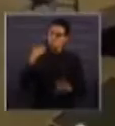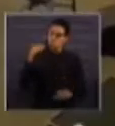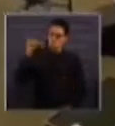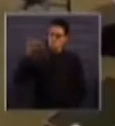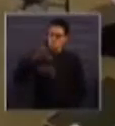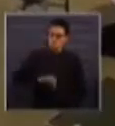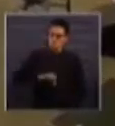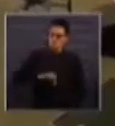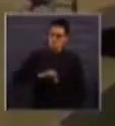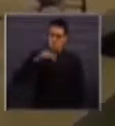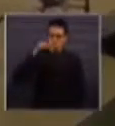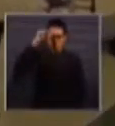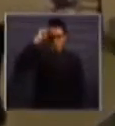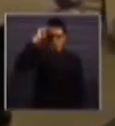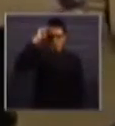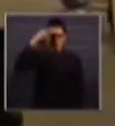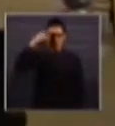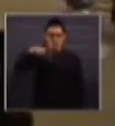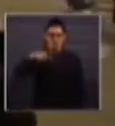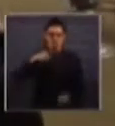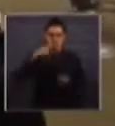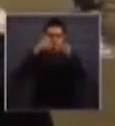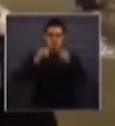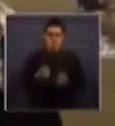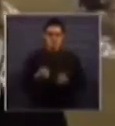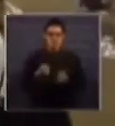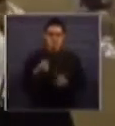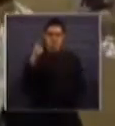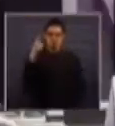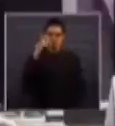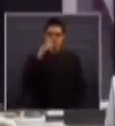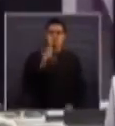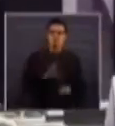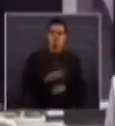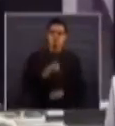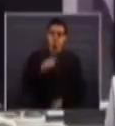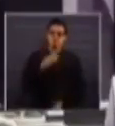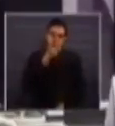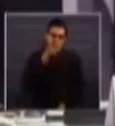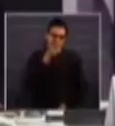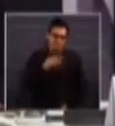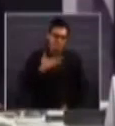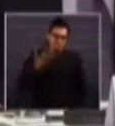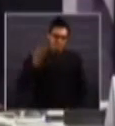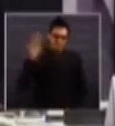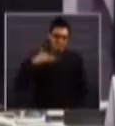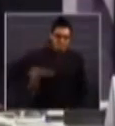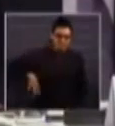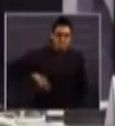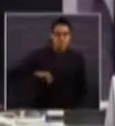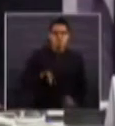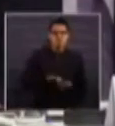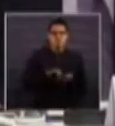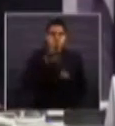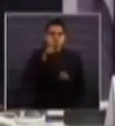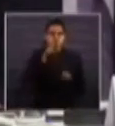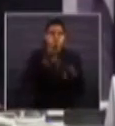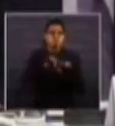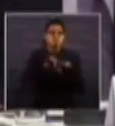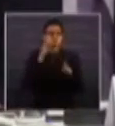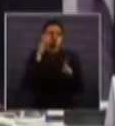la inteligencia para la seguridad se hace imperante, porque lo mencionó al inicio, para focalizar y enfrentar la